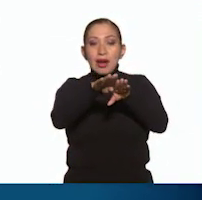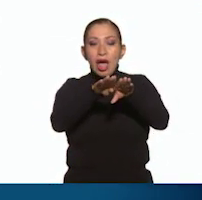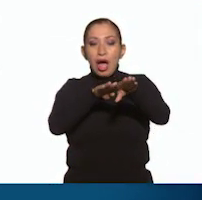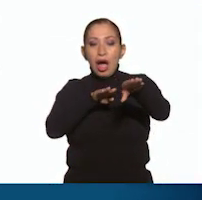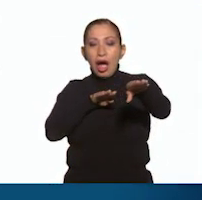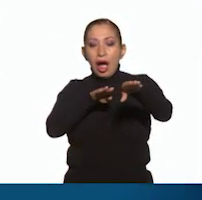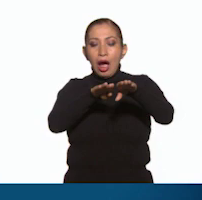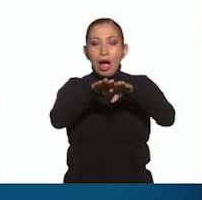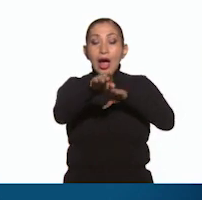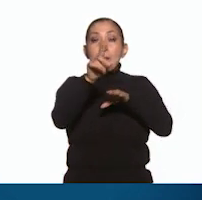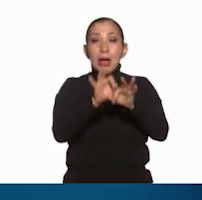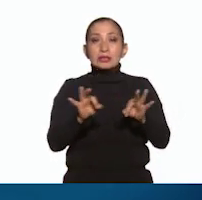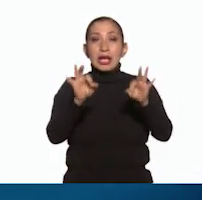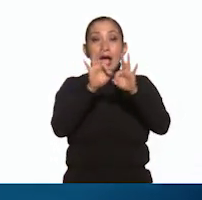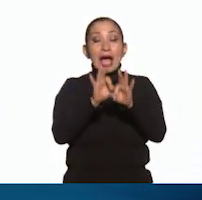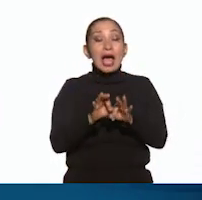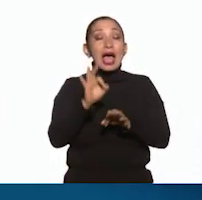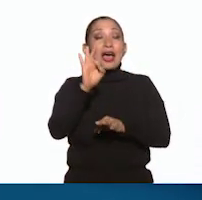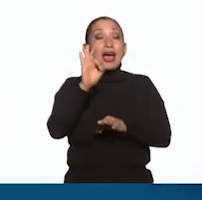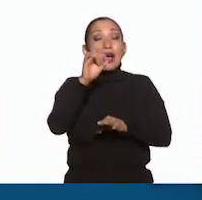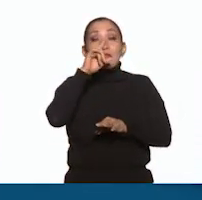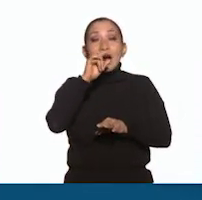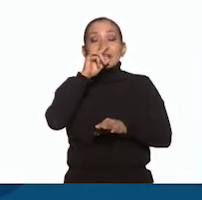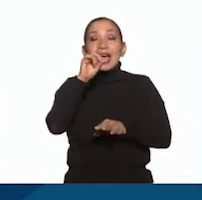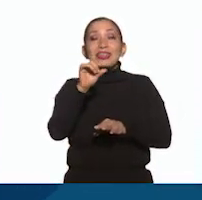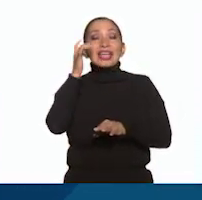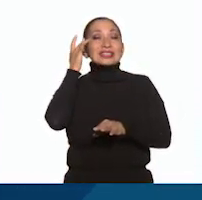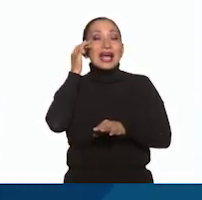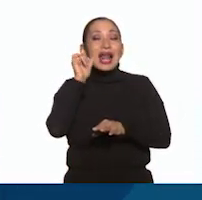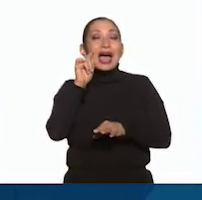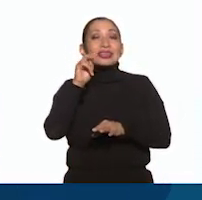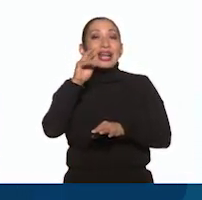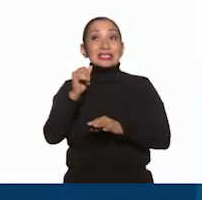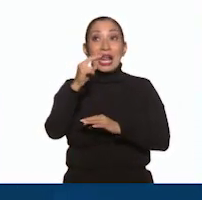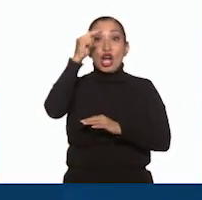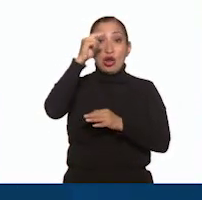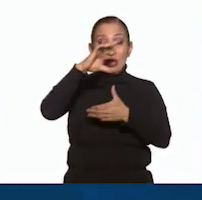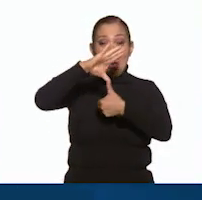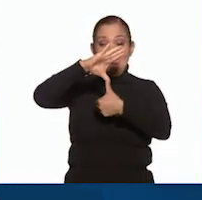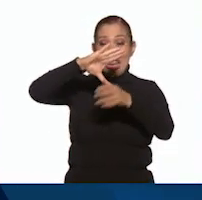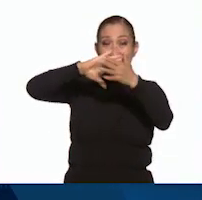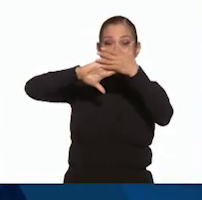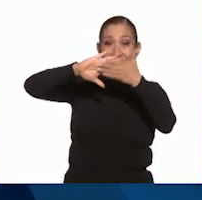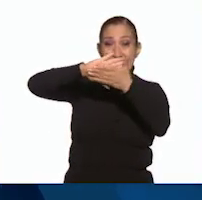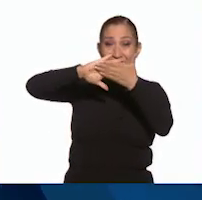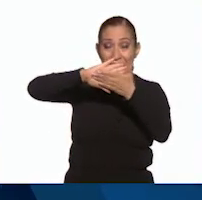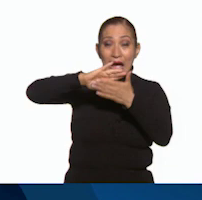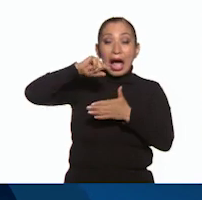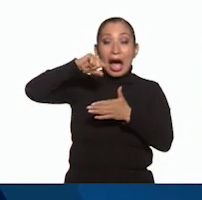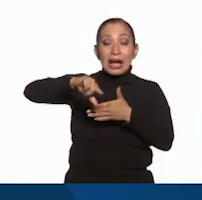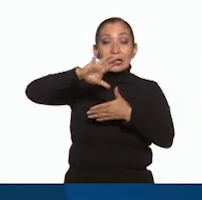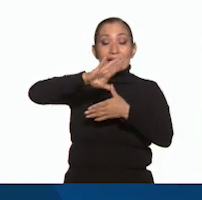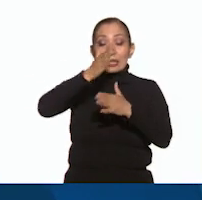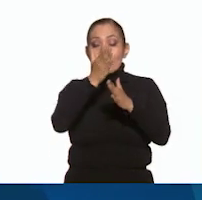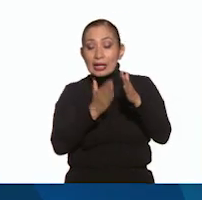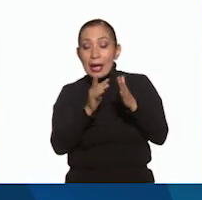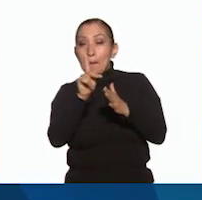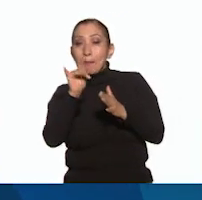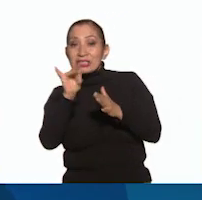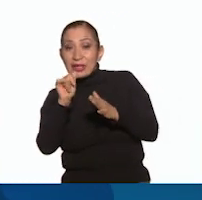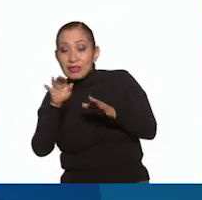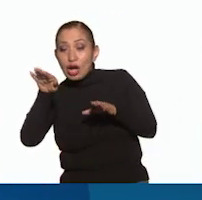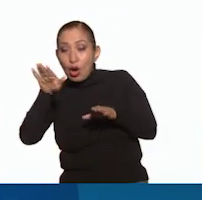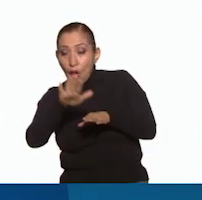La más importante es la falla de San Andrés, que se sitúa en la parte de Norteamérica. Esta falla de San Andrés, la parte del Pacífico, la placa